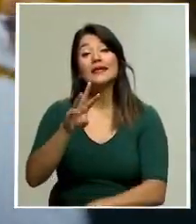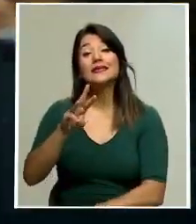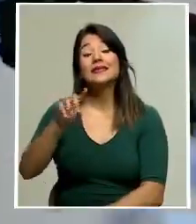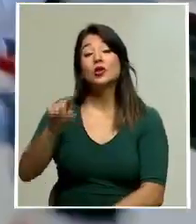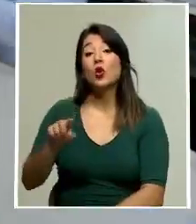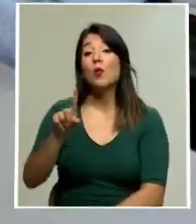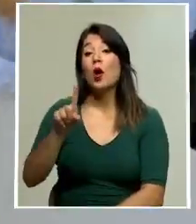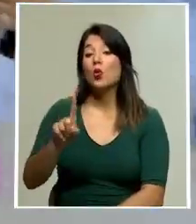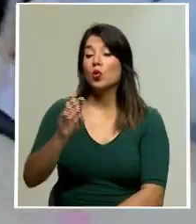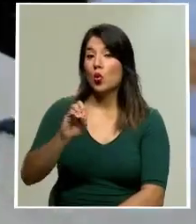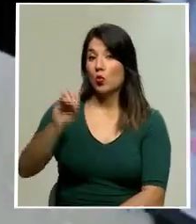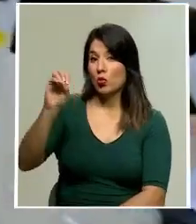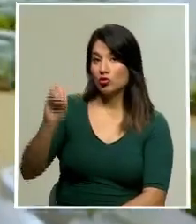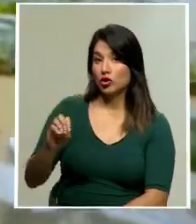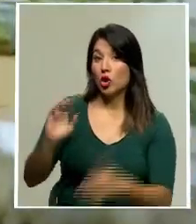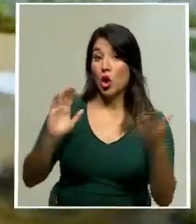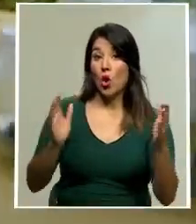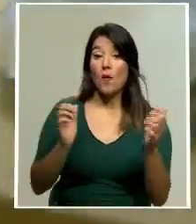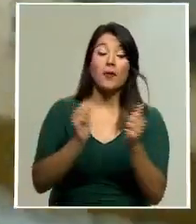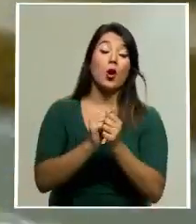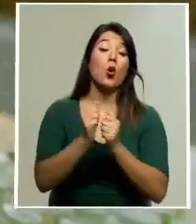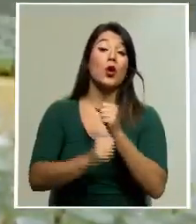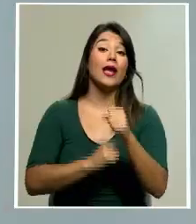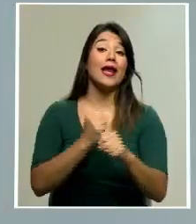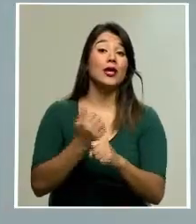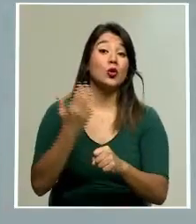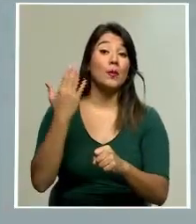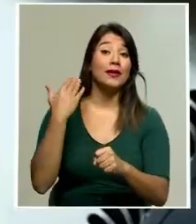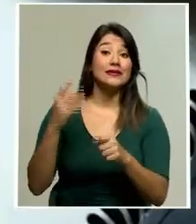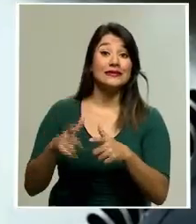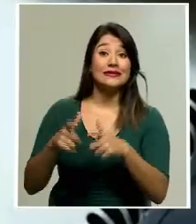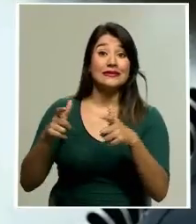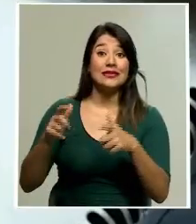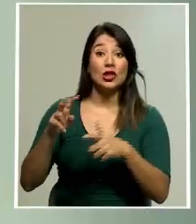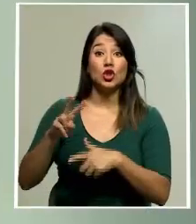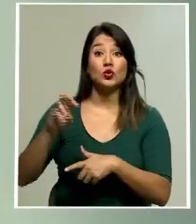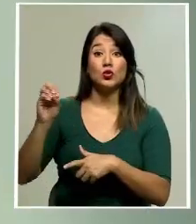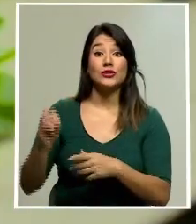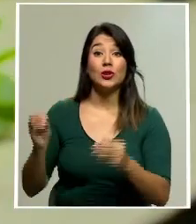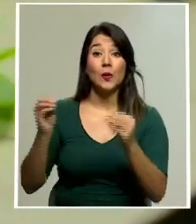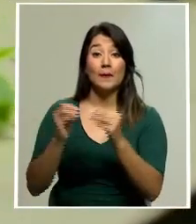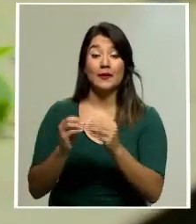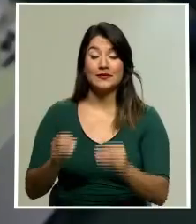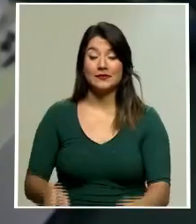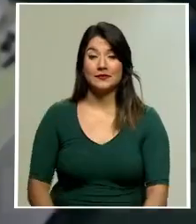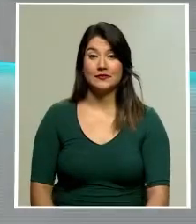26,1%, y en comparación con el año anterior aumentó 2 puntos porcentuales.